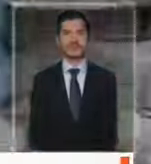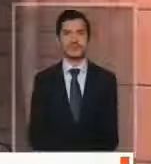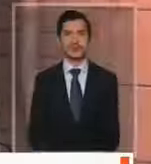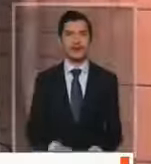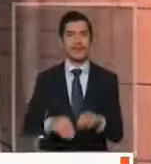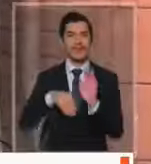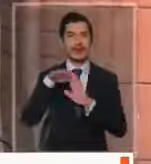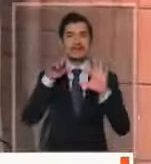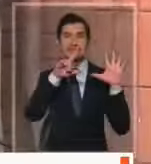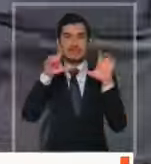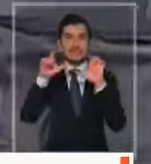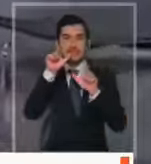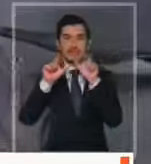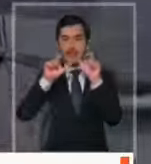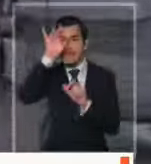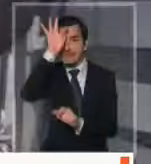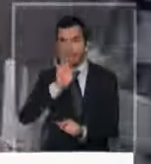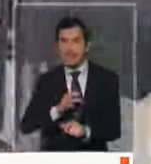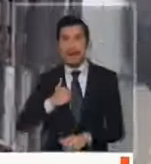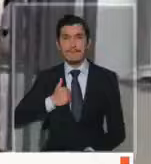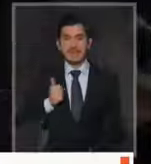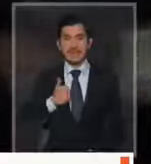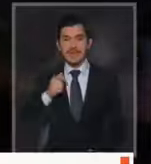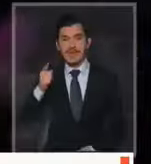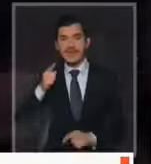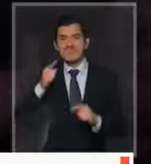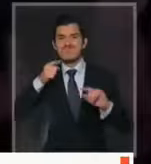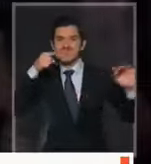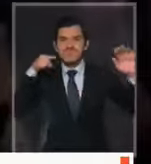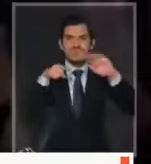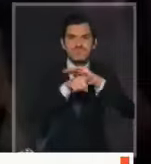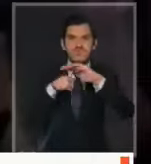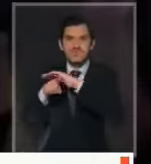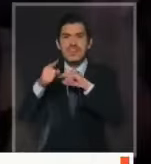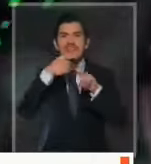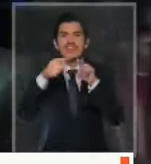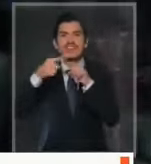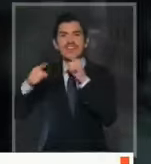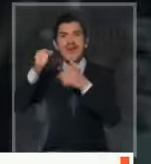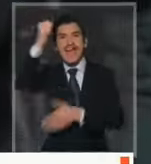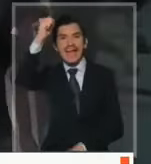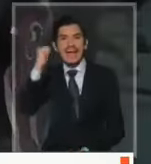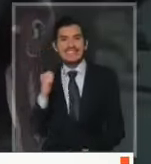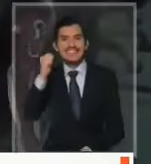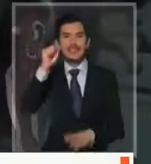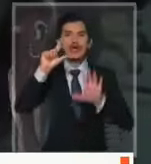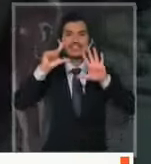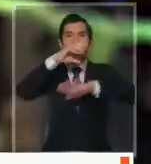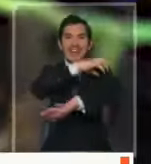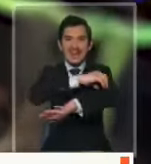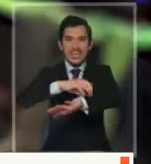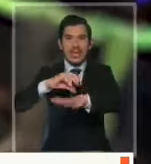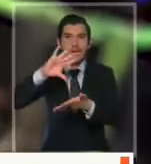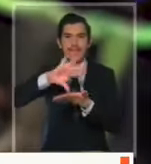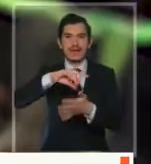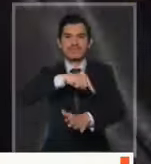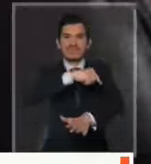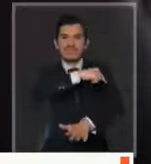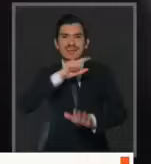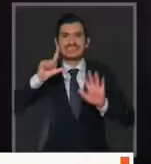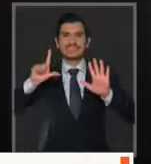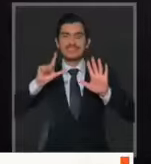Más de 700 funcionarios de la PDI decidieron intervenir esta semana diversos casinos clandestinos en 7 regiones del país. Y es que no